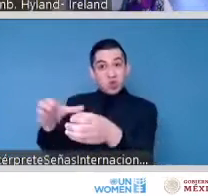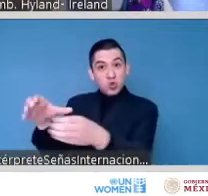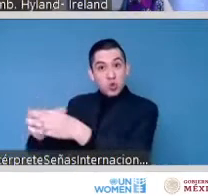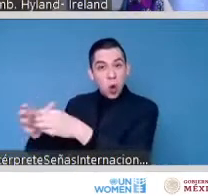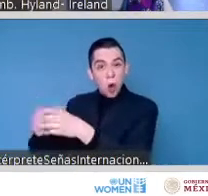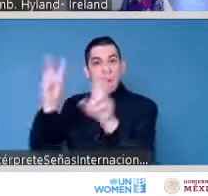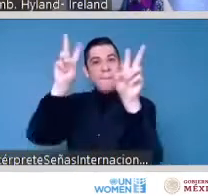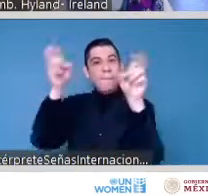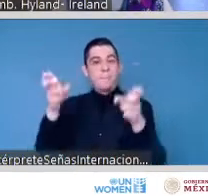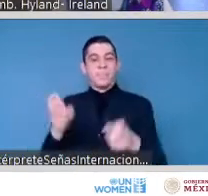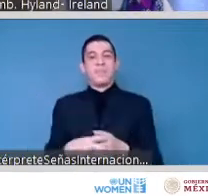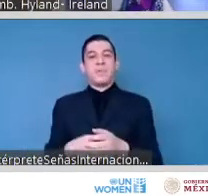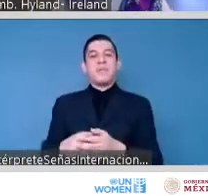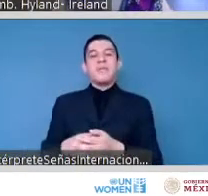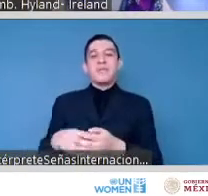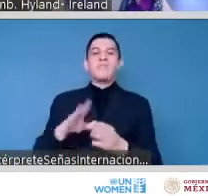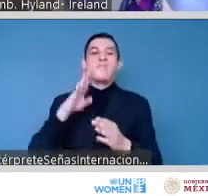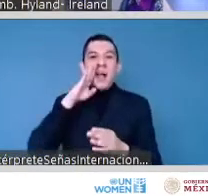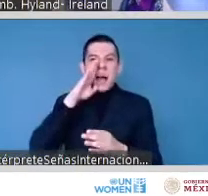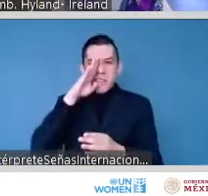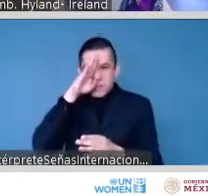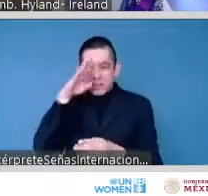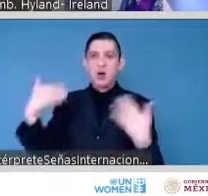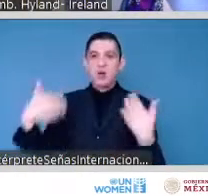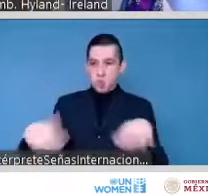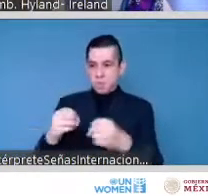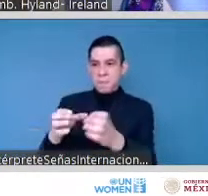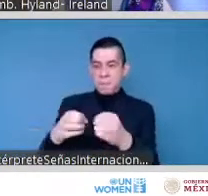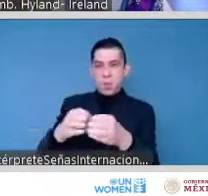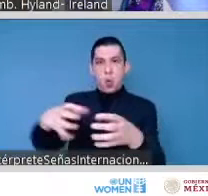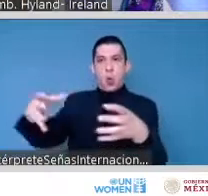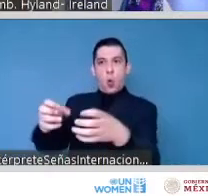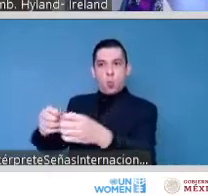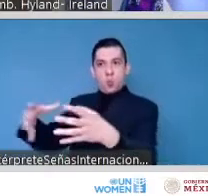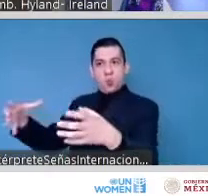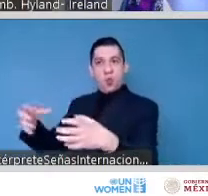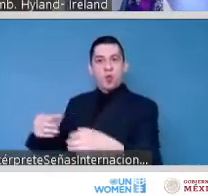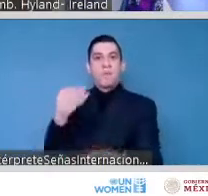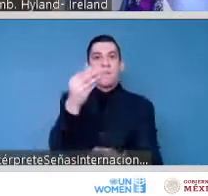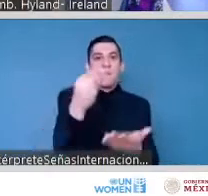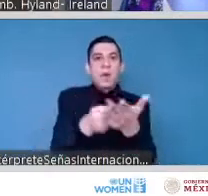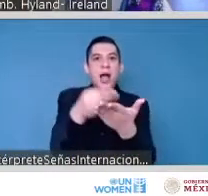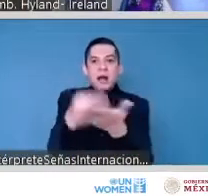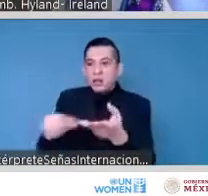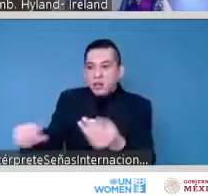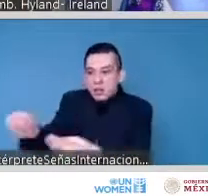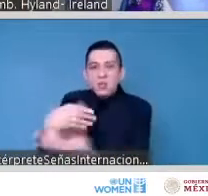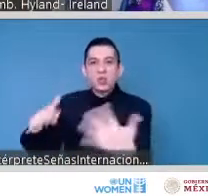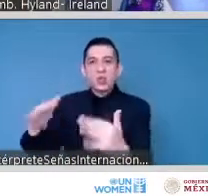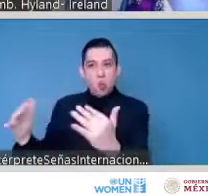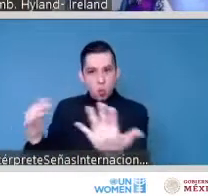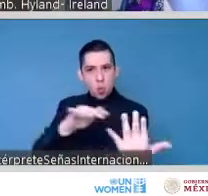un fortalecimiento de todo este negocio y toda esta economía de la guerra con el tema del narcotráfico, en el cual nos